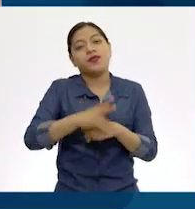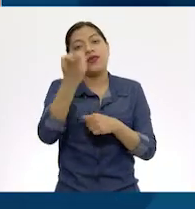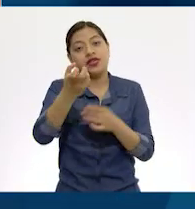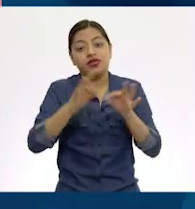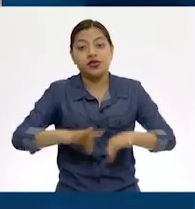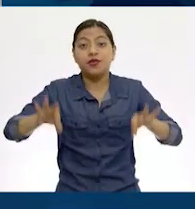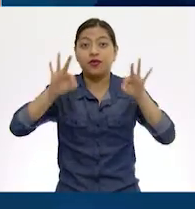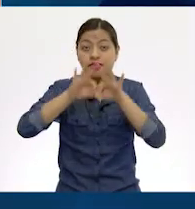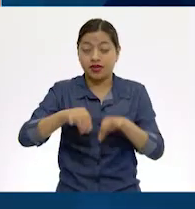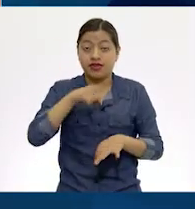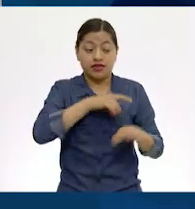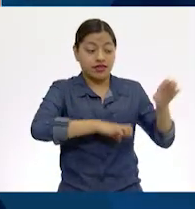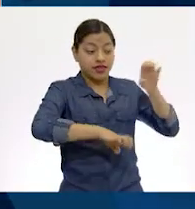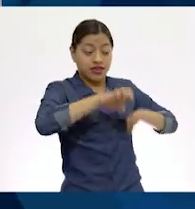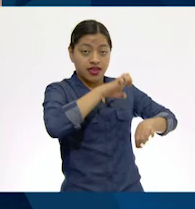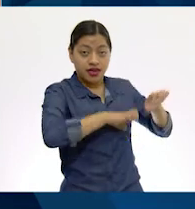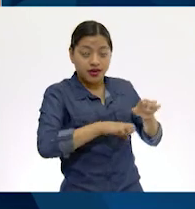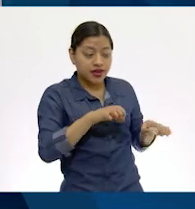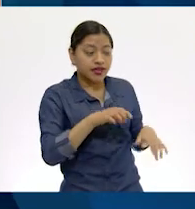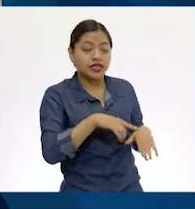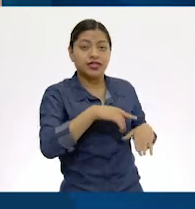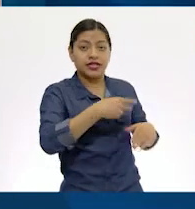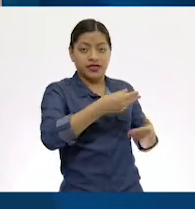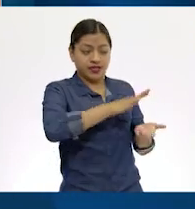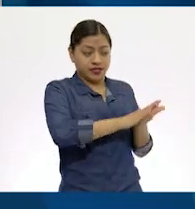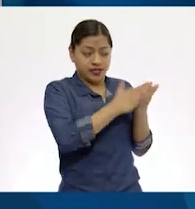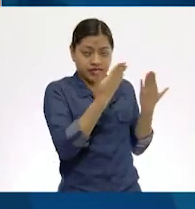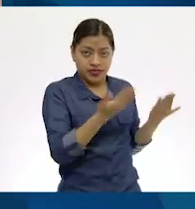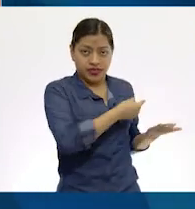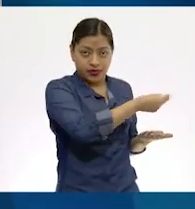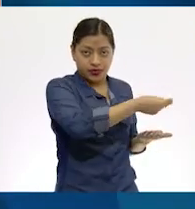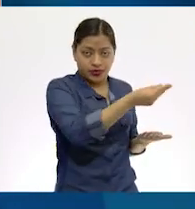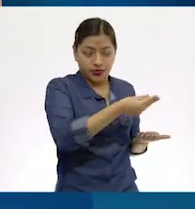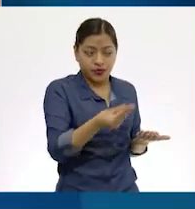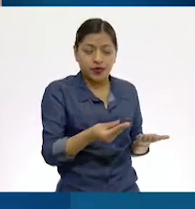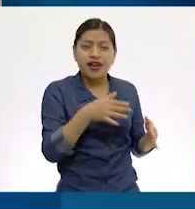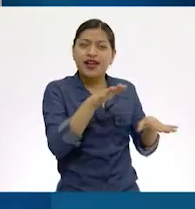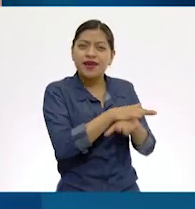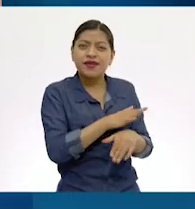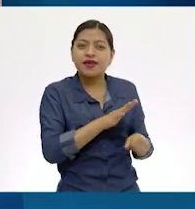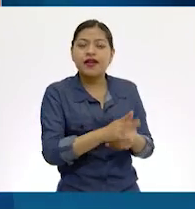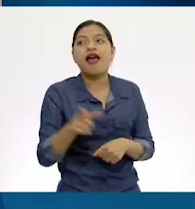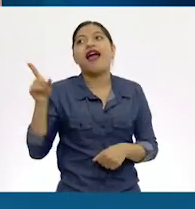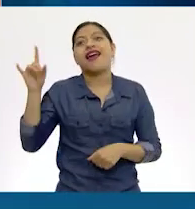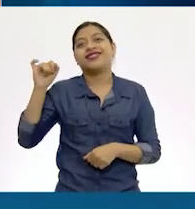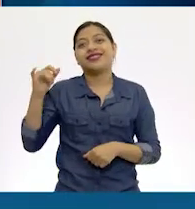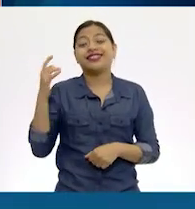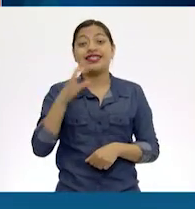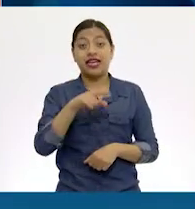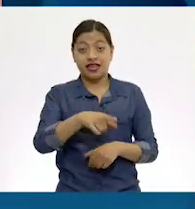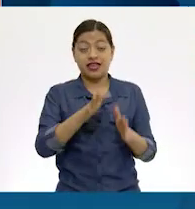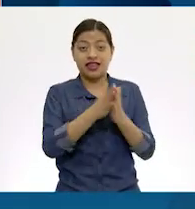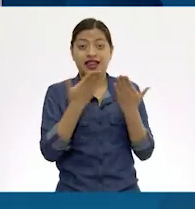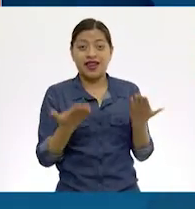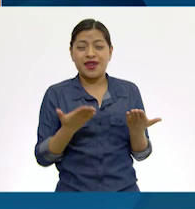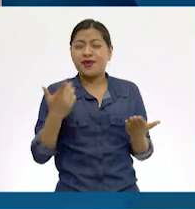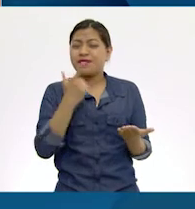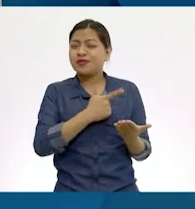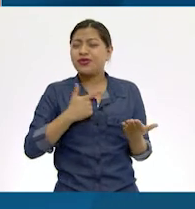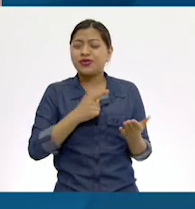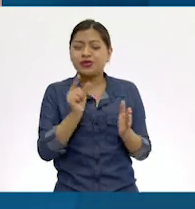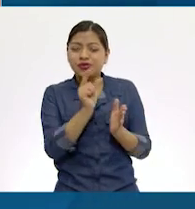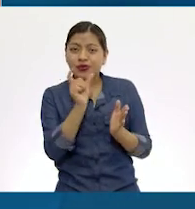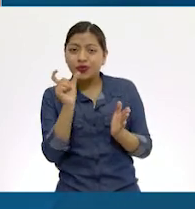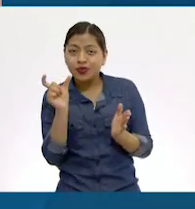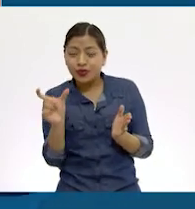quién lo edita. Sí, en este libro a mí me encanta la frase que dice: todas las personas grandes han sido